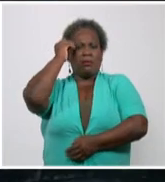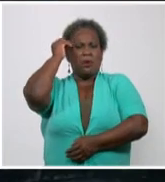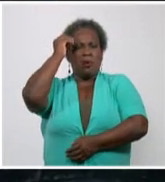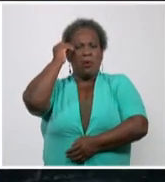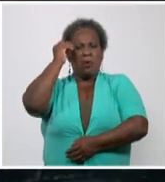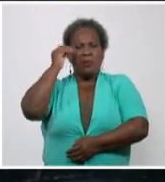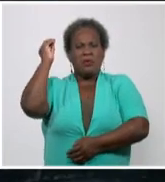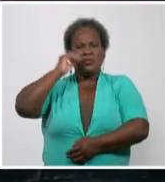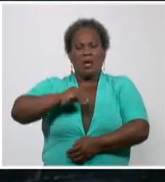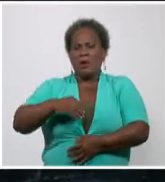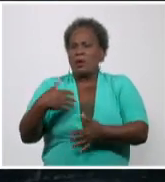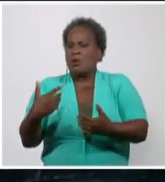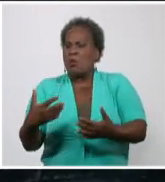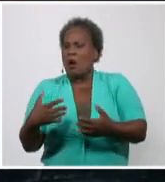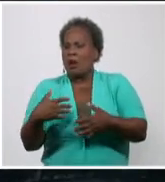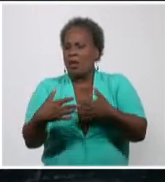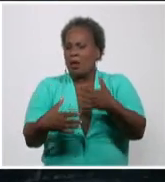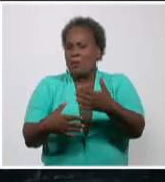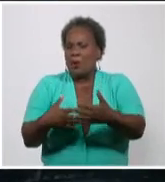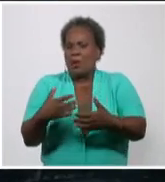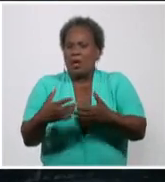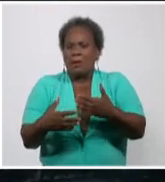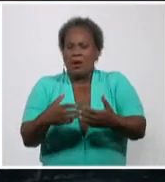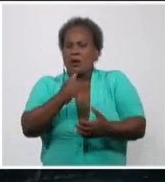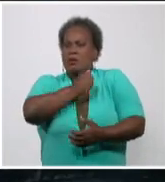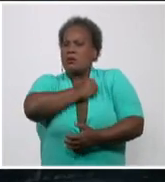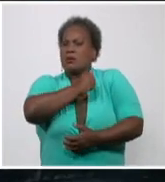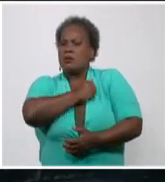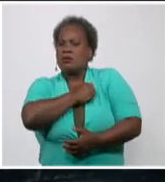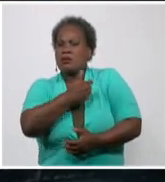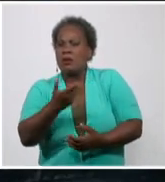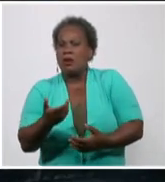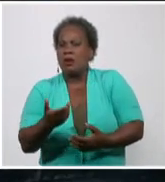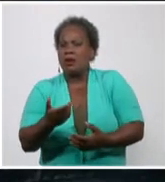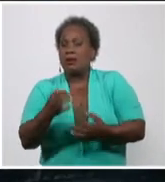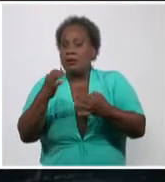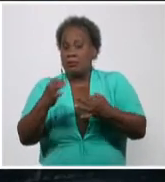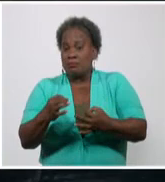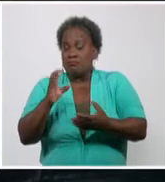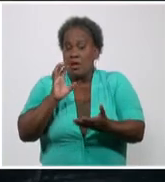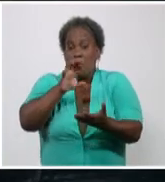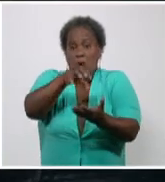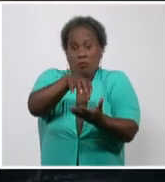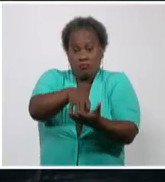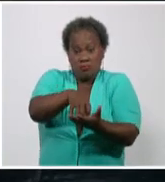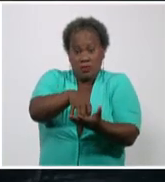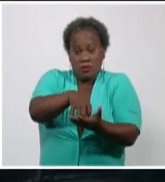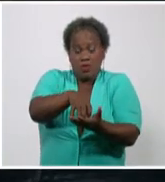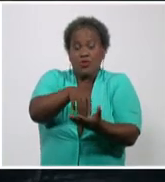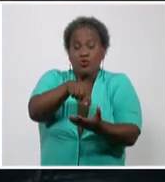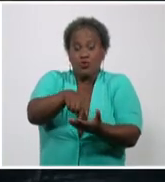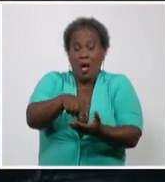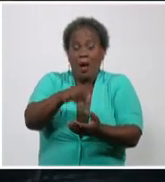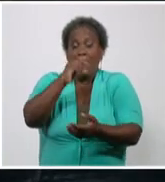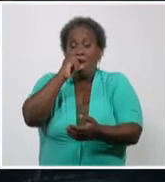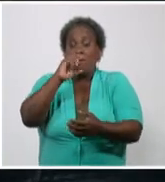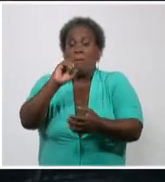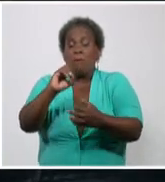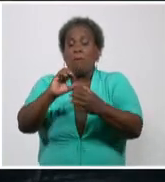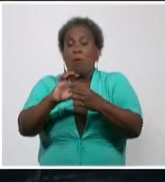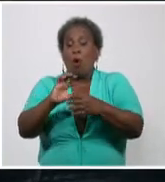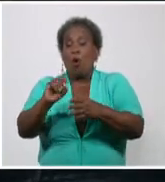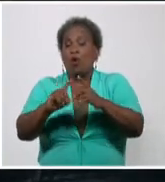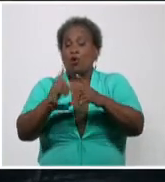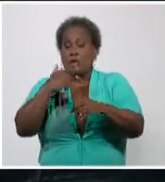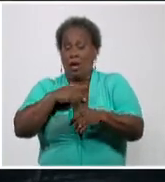que andaba rondando por ahí la intención de un ataque en pleno Bogotá. ¿Quién sabe si igual o peor que el de la escuela de cadetes